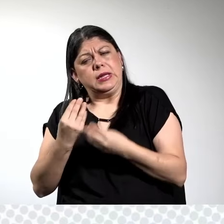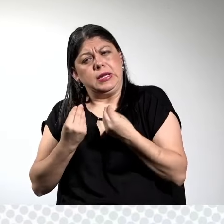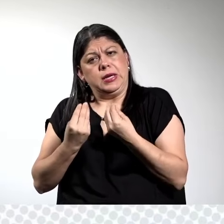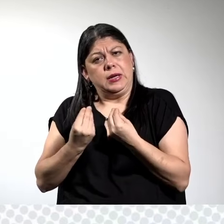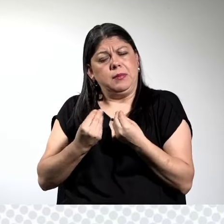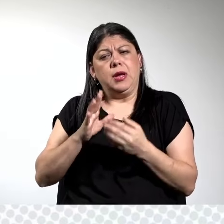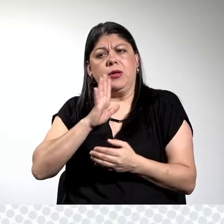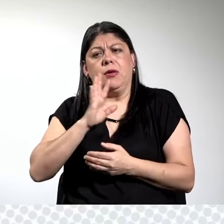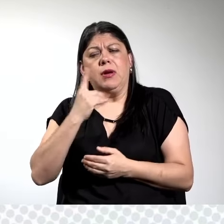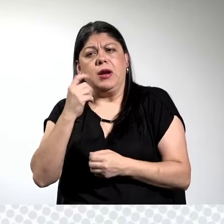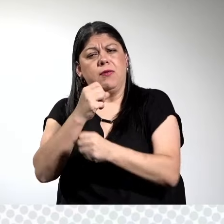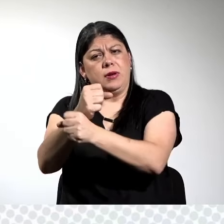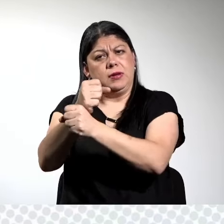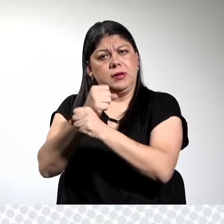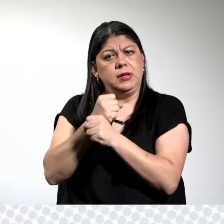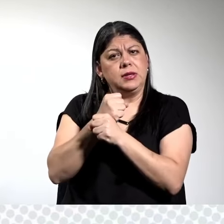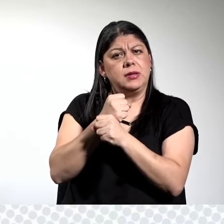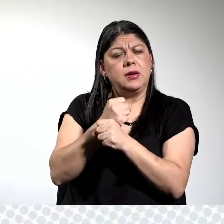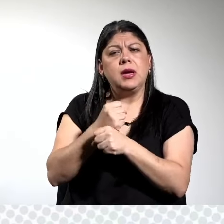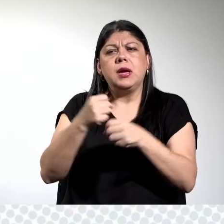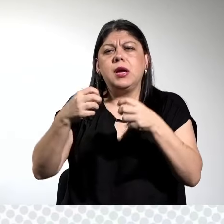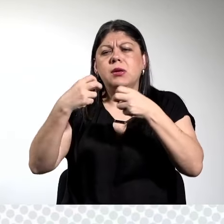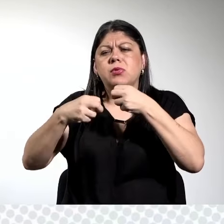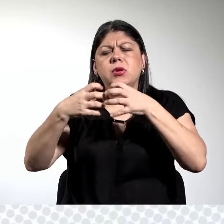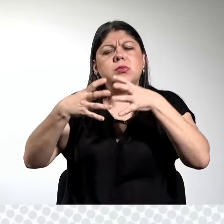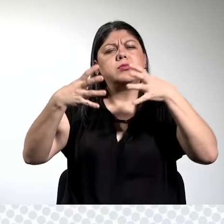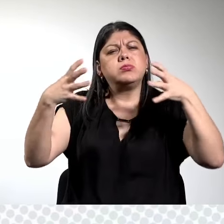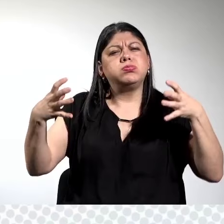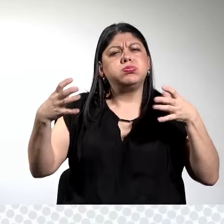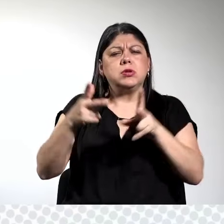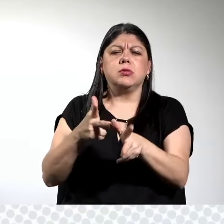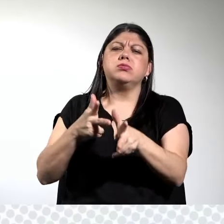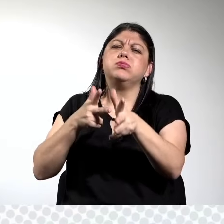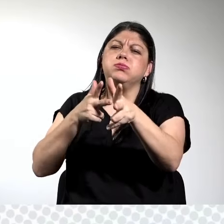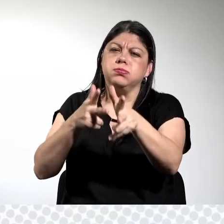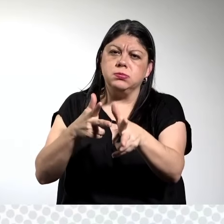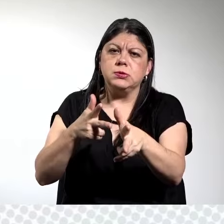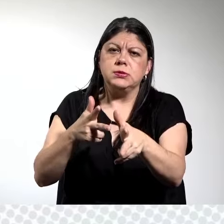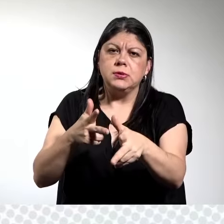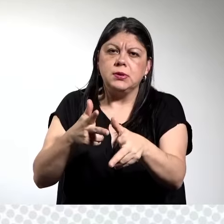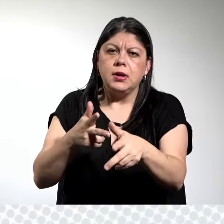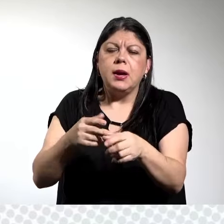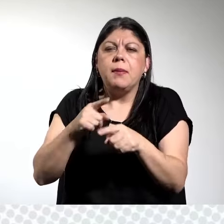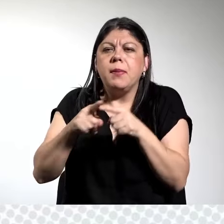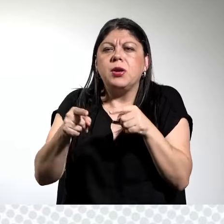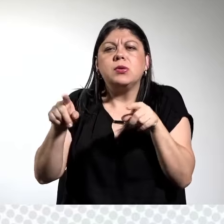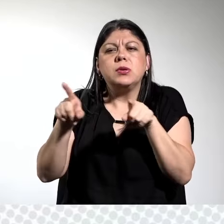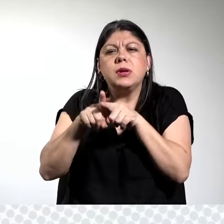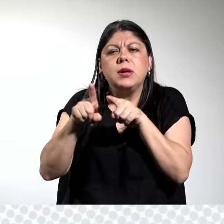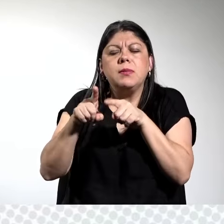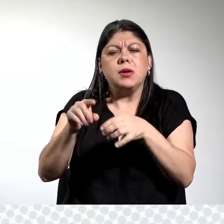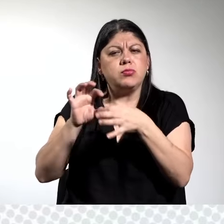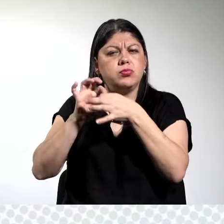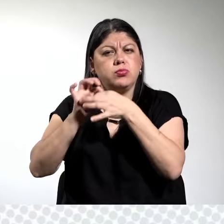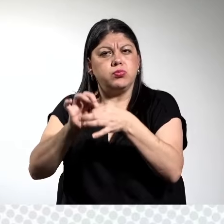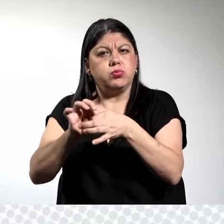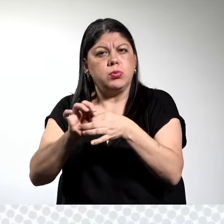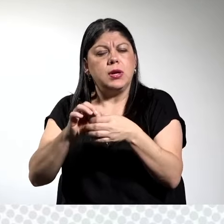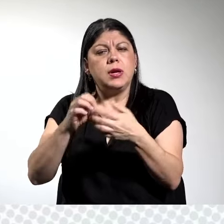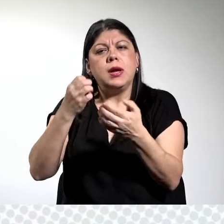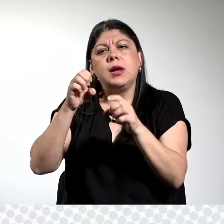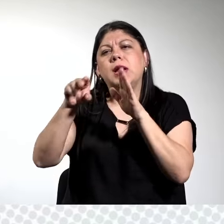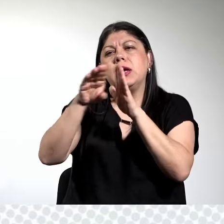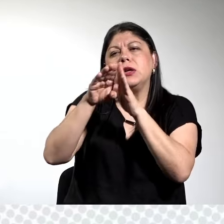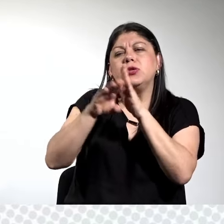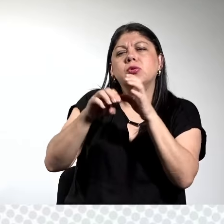¿verdad? La inseguridad y grandes problemas que estamos viendo, presas por el estilo, están al final intrínsecamente ligadas con el sistema económico que tenemos.